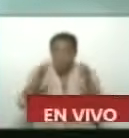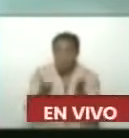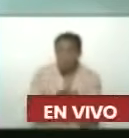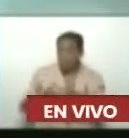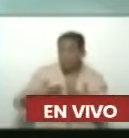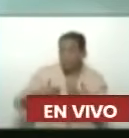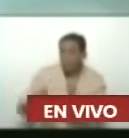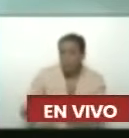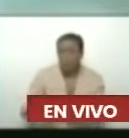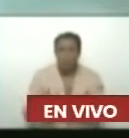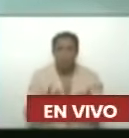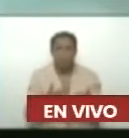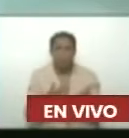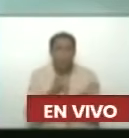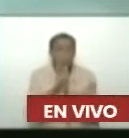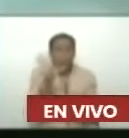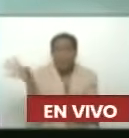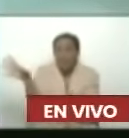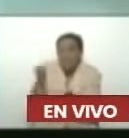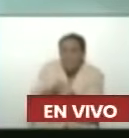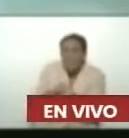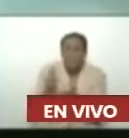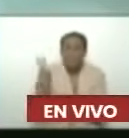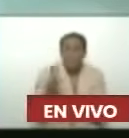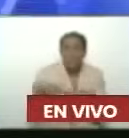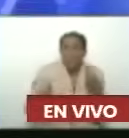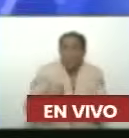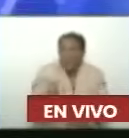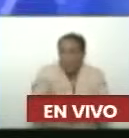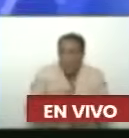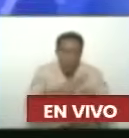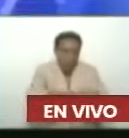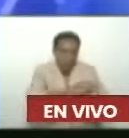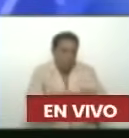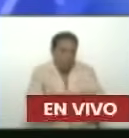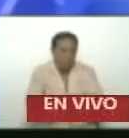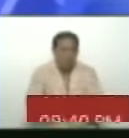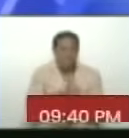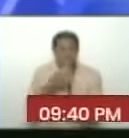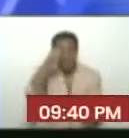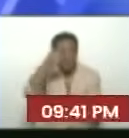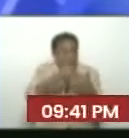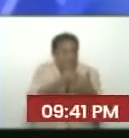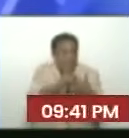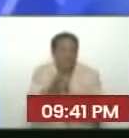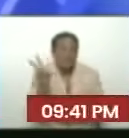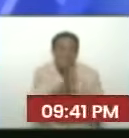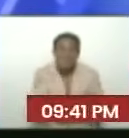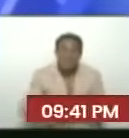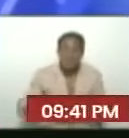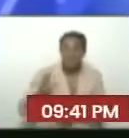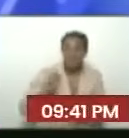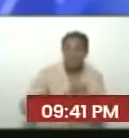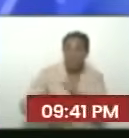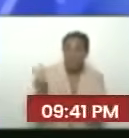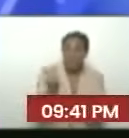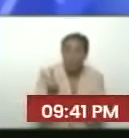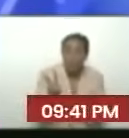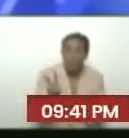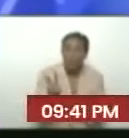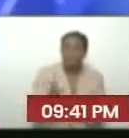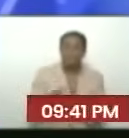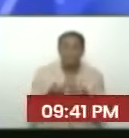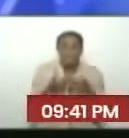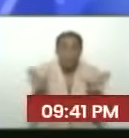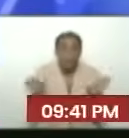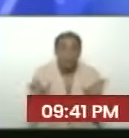la Salud, bueno, después ellos le van a contar. Y ese fue el desafío, defender a Venezuela. Inauguraron